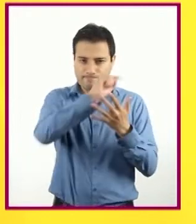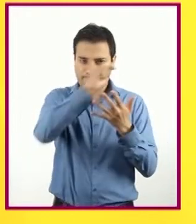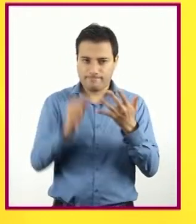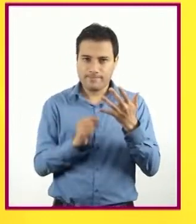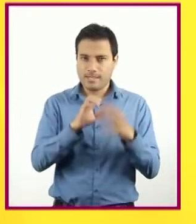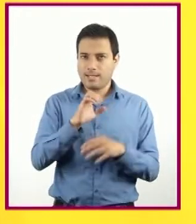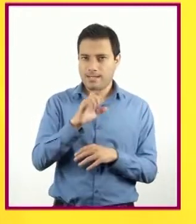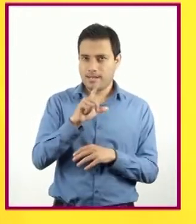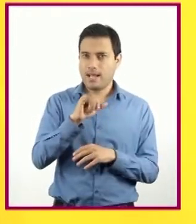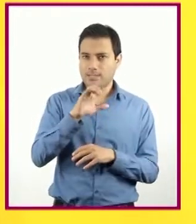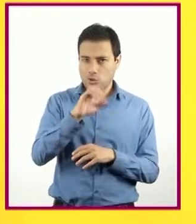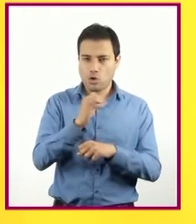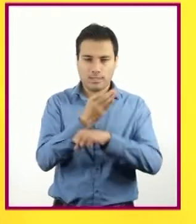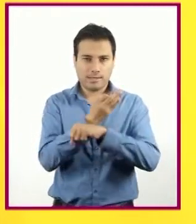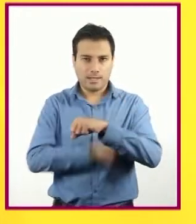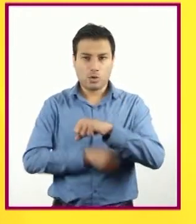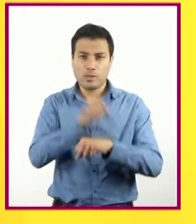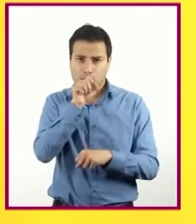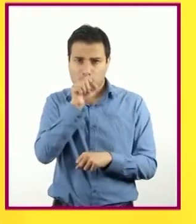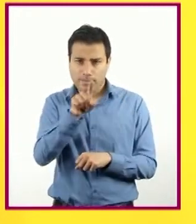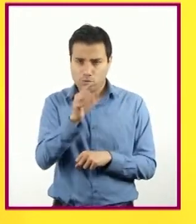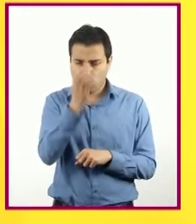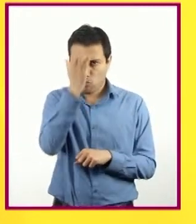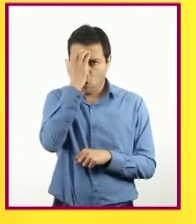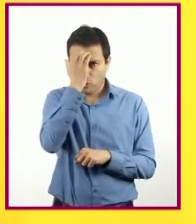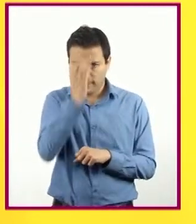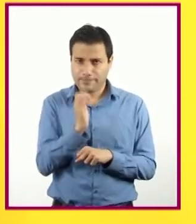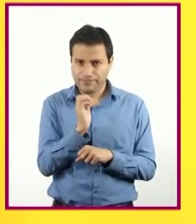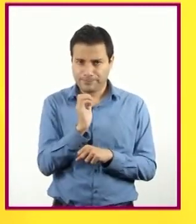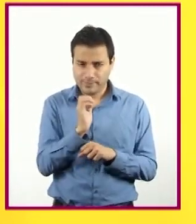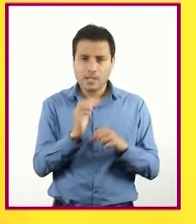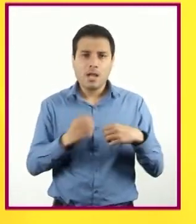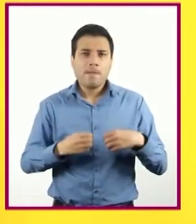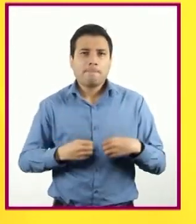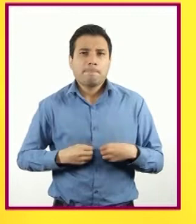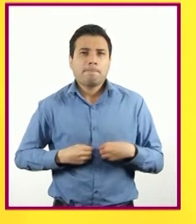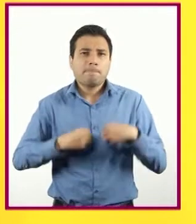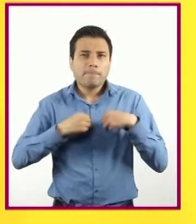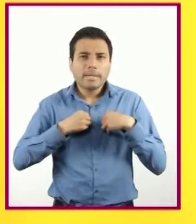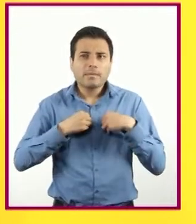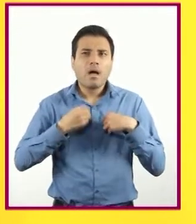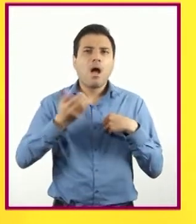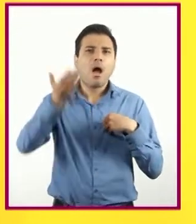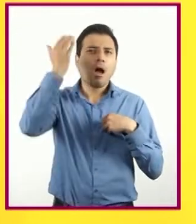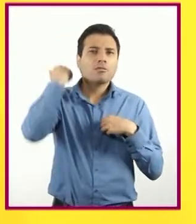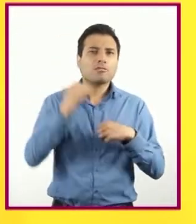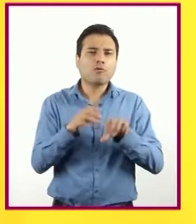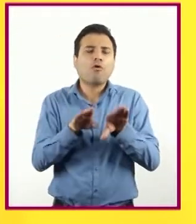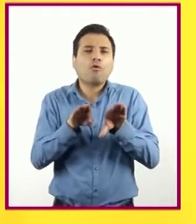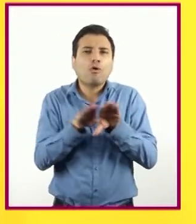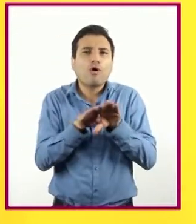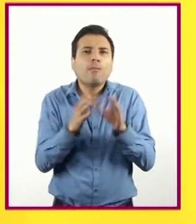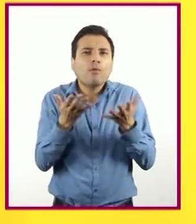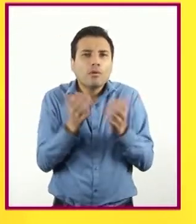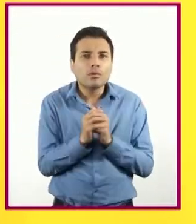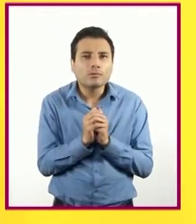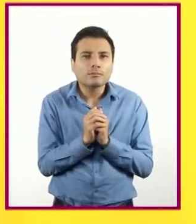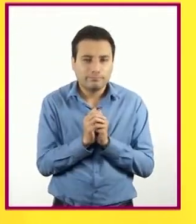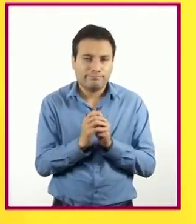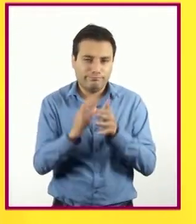tardío. También podrán identificar y comparar la vida de algunas de las principales culturas de esa